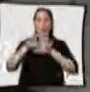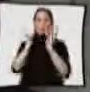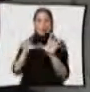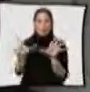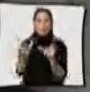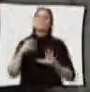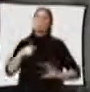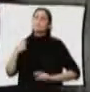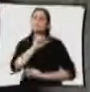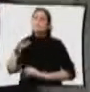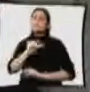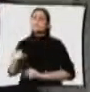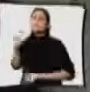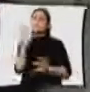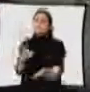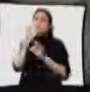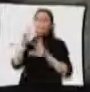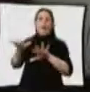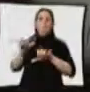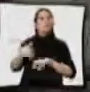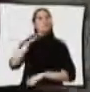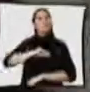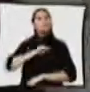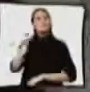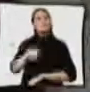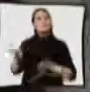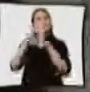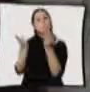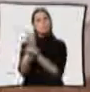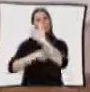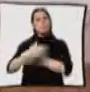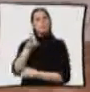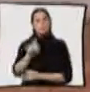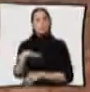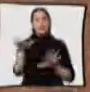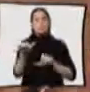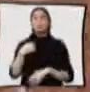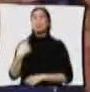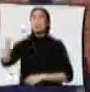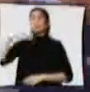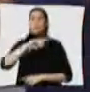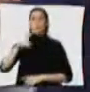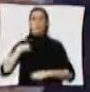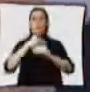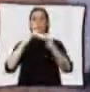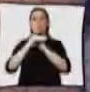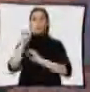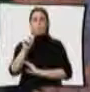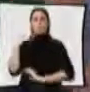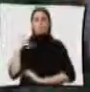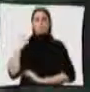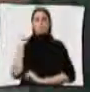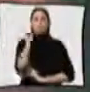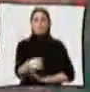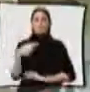que estoy aprendiendo cada semana un poquito más de ellos y también del mundo de la discapacidad. Y no son los únicos. A Prosuba 1